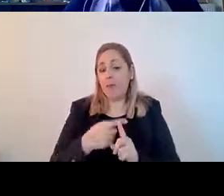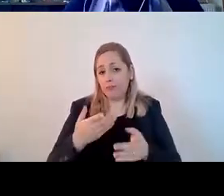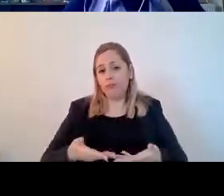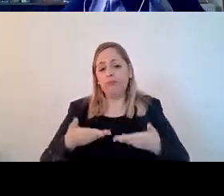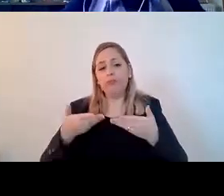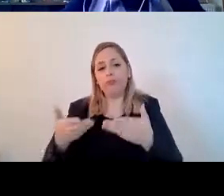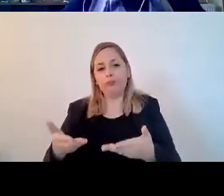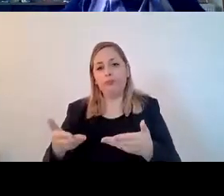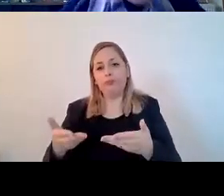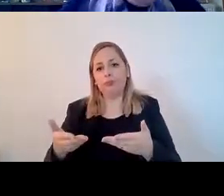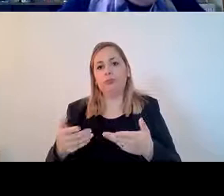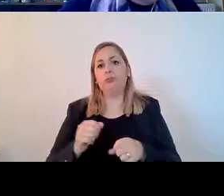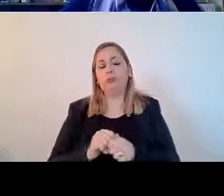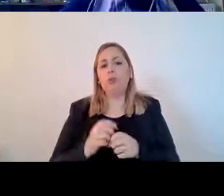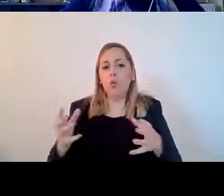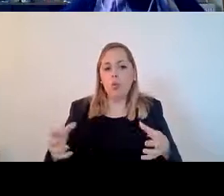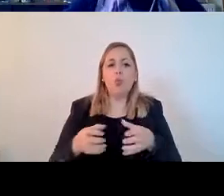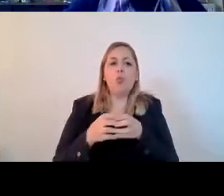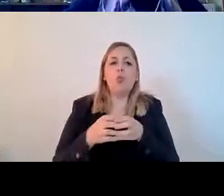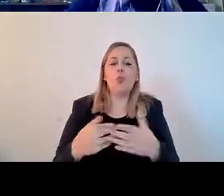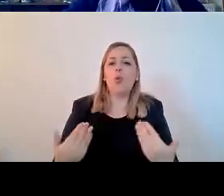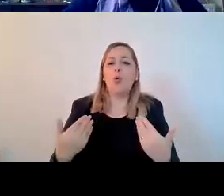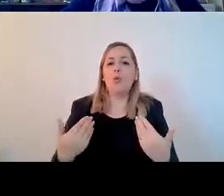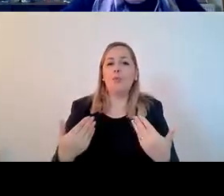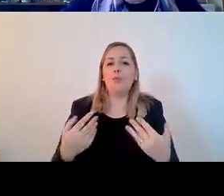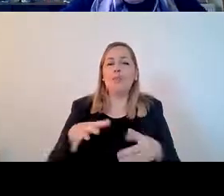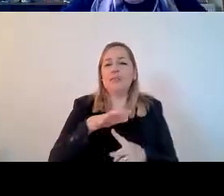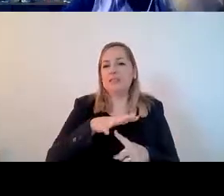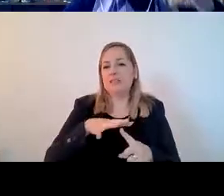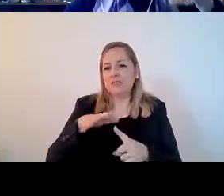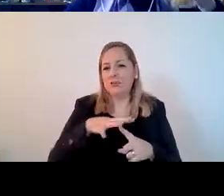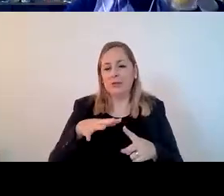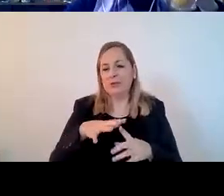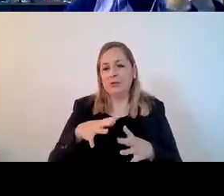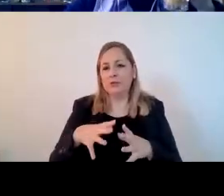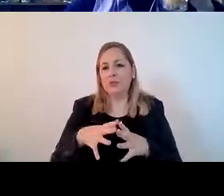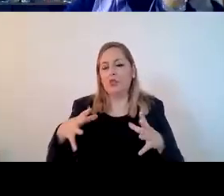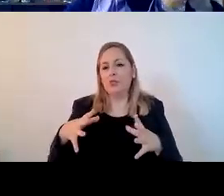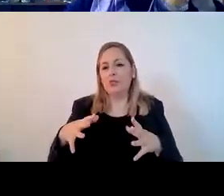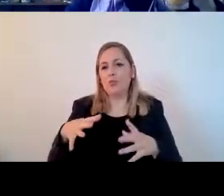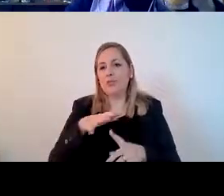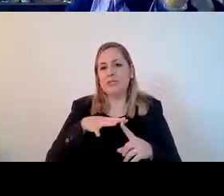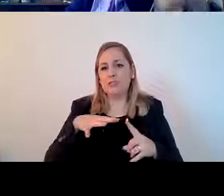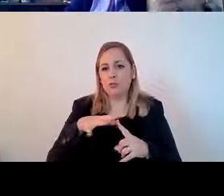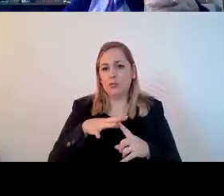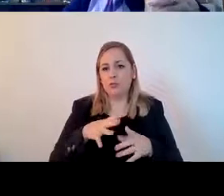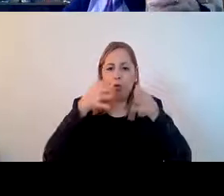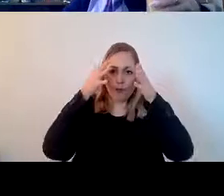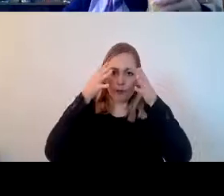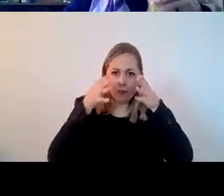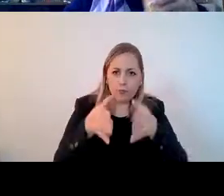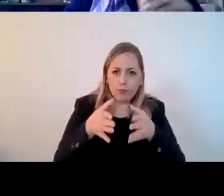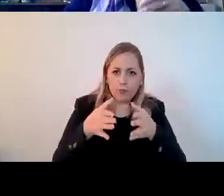proporcionan un conjunto de ejercicios, gran cantidad de ejercicios orientados a focalizar